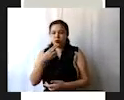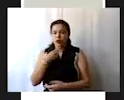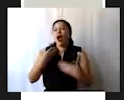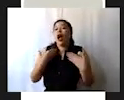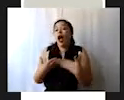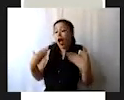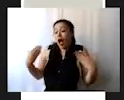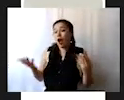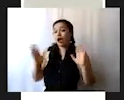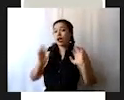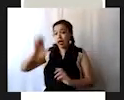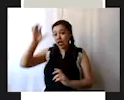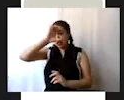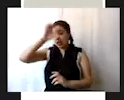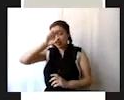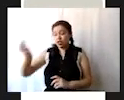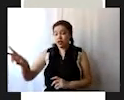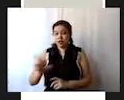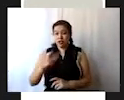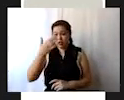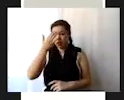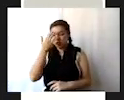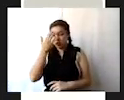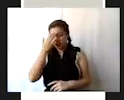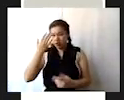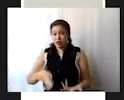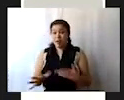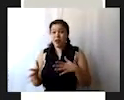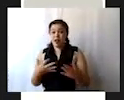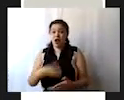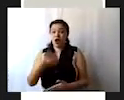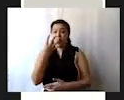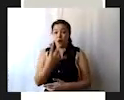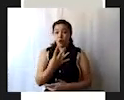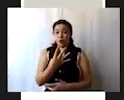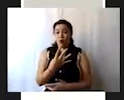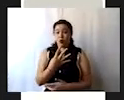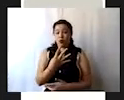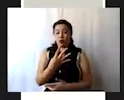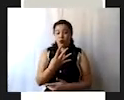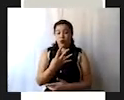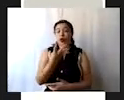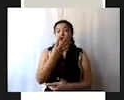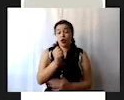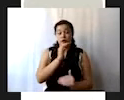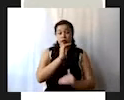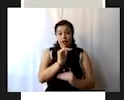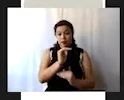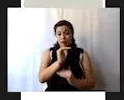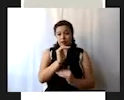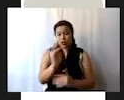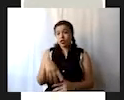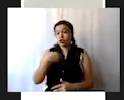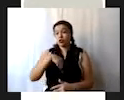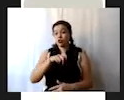ciencia reconoce que al menos en 4 de estos 9 límites planetarios estamos